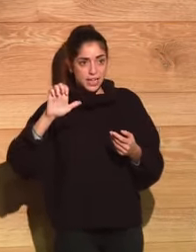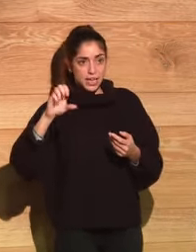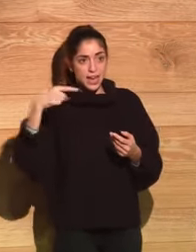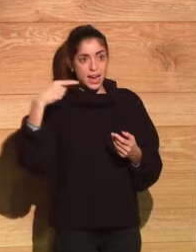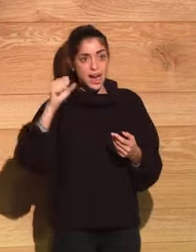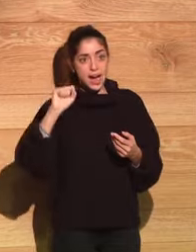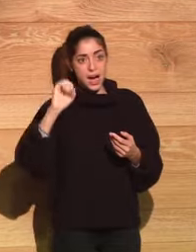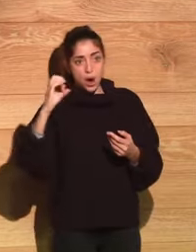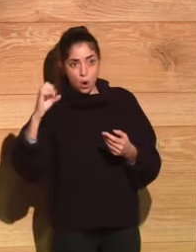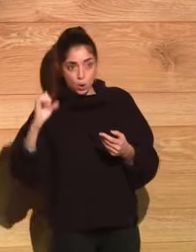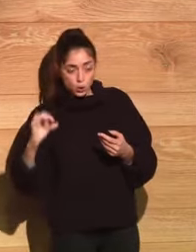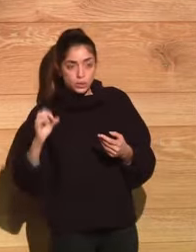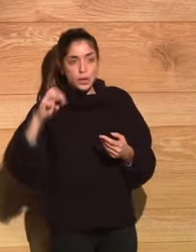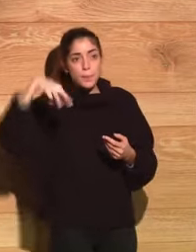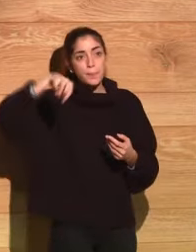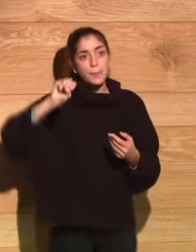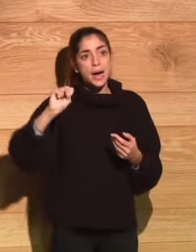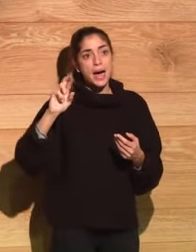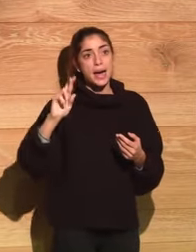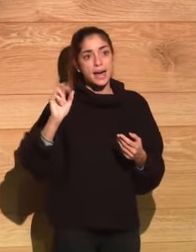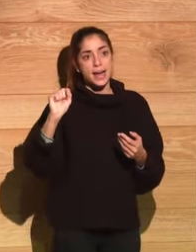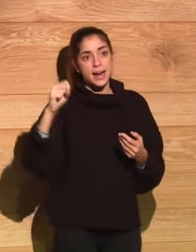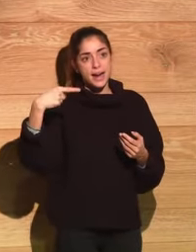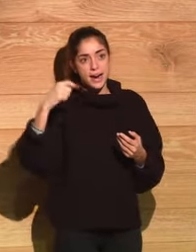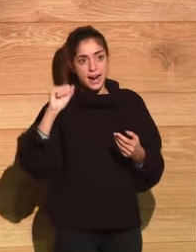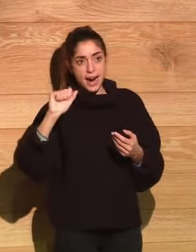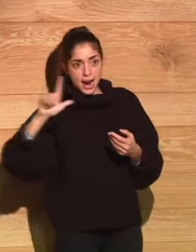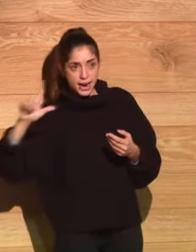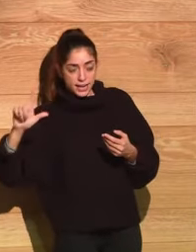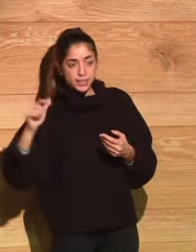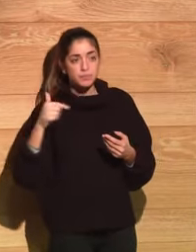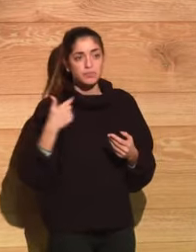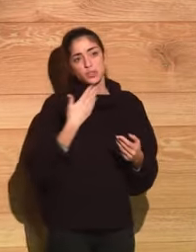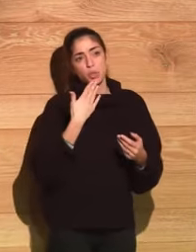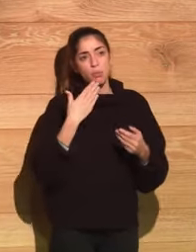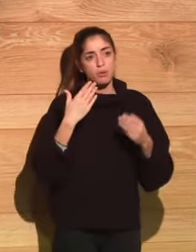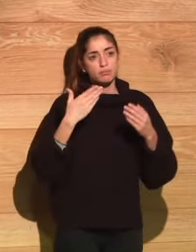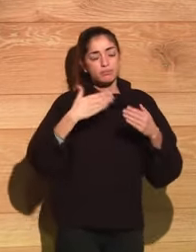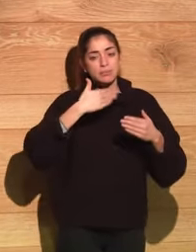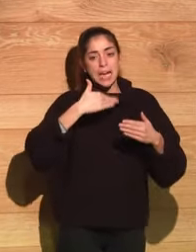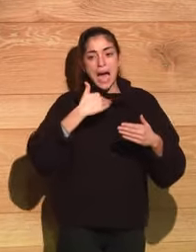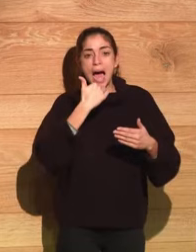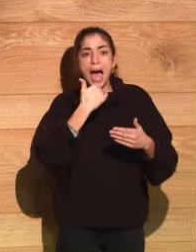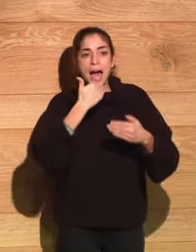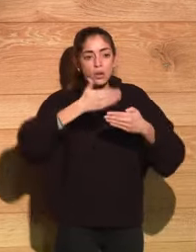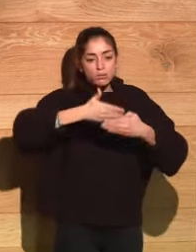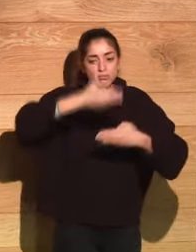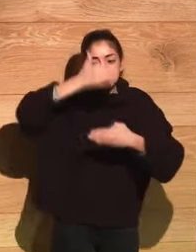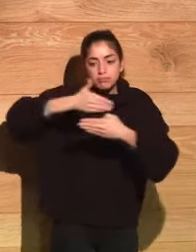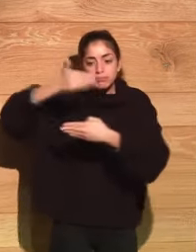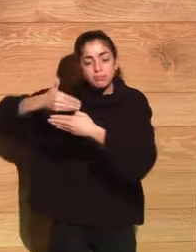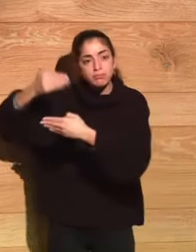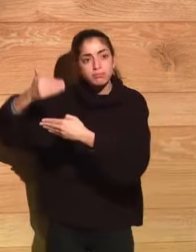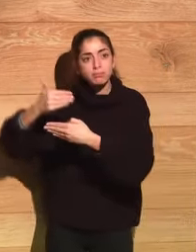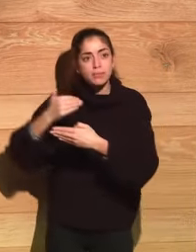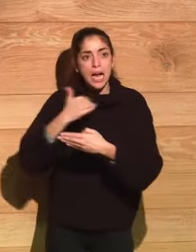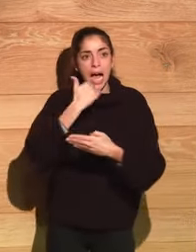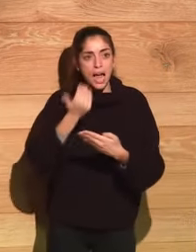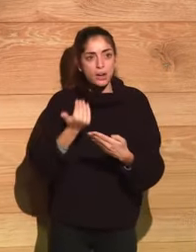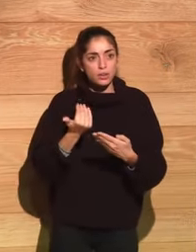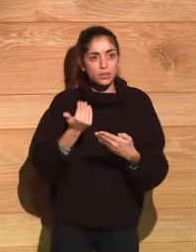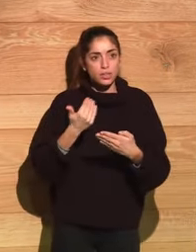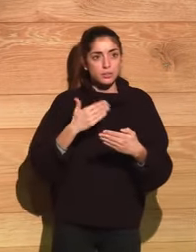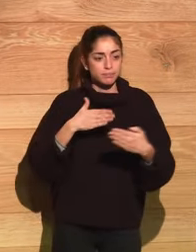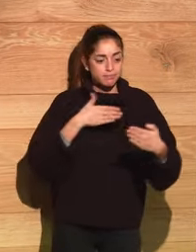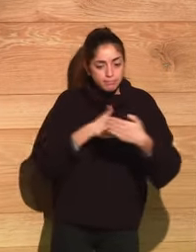decir, parece como si un velo, un muro, un telón de algún material compacto hubiera caído,